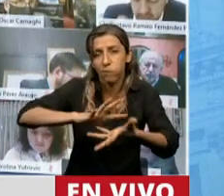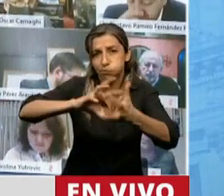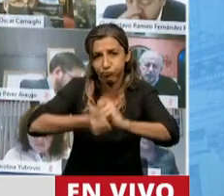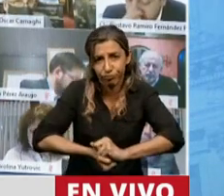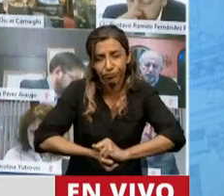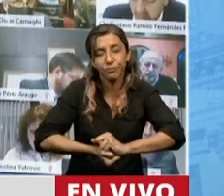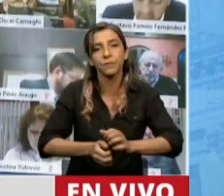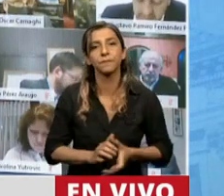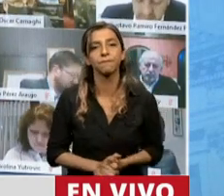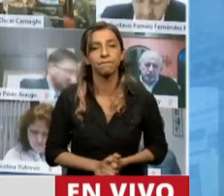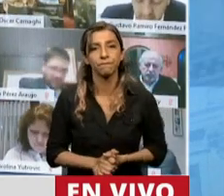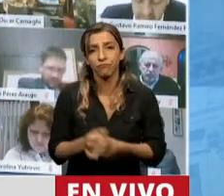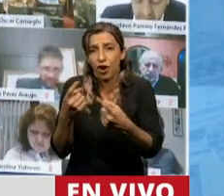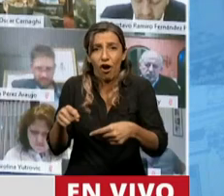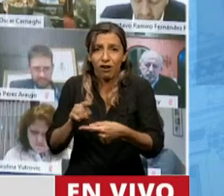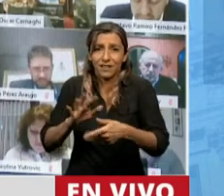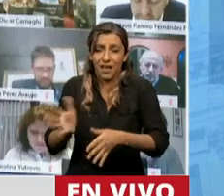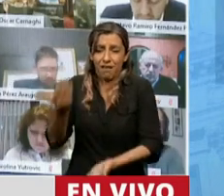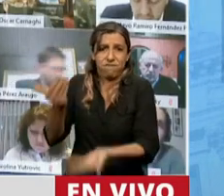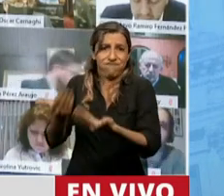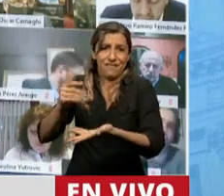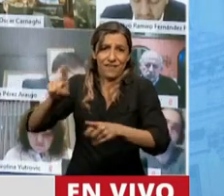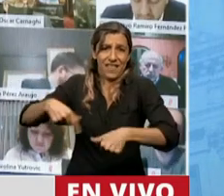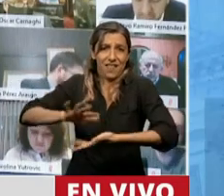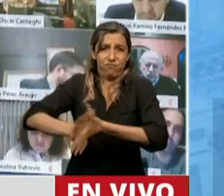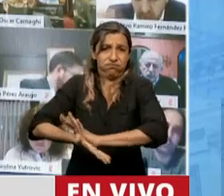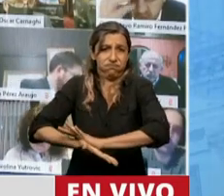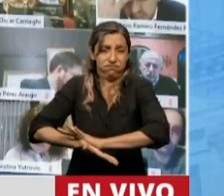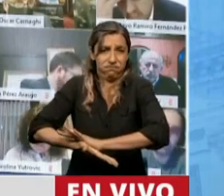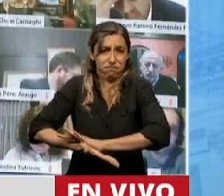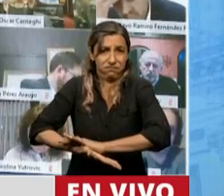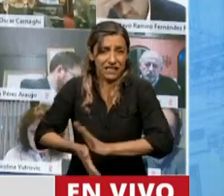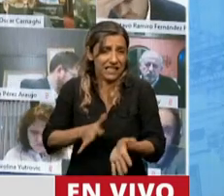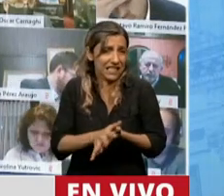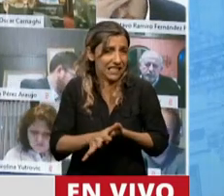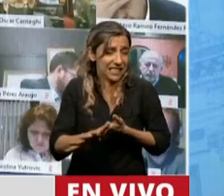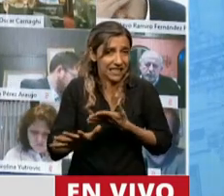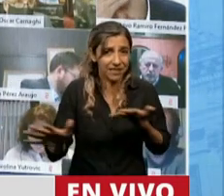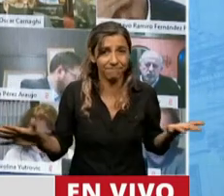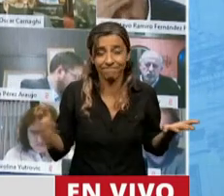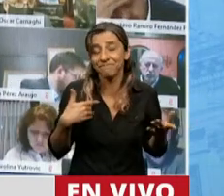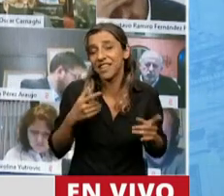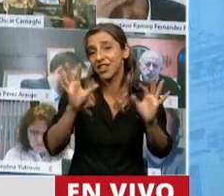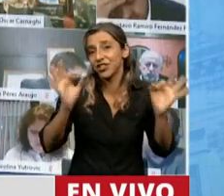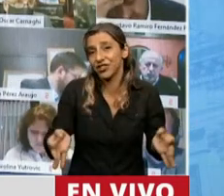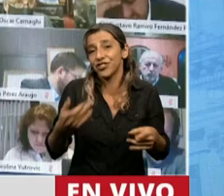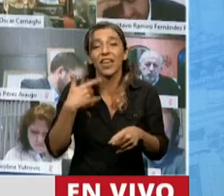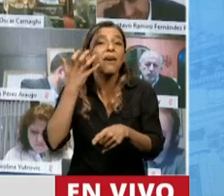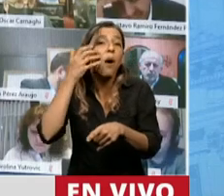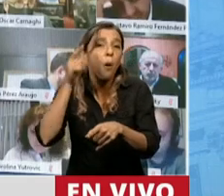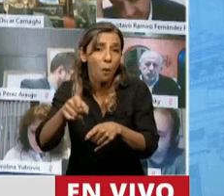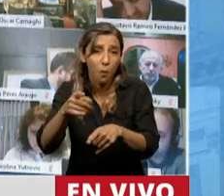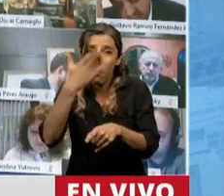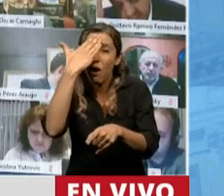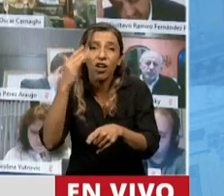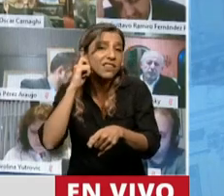que se llevaron, ¿no? Riquezas que se llevaron y que obviamente nunca volvieron, porque mi abuelo a los 15 años tuvo